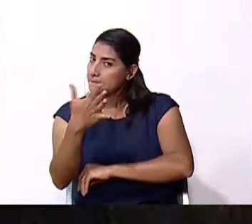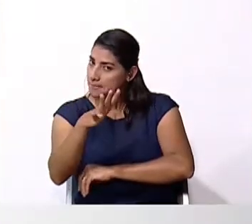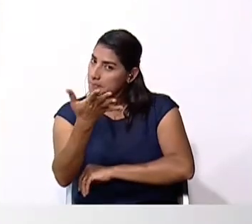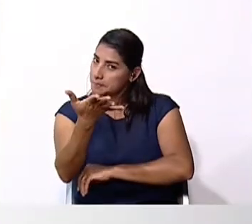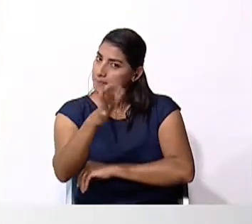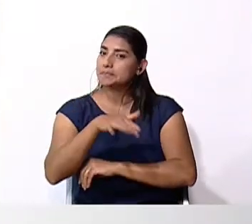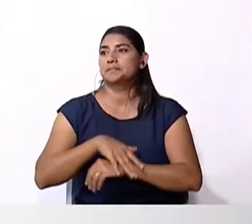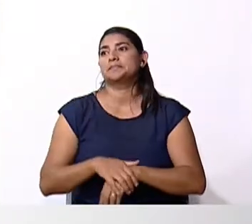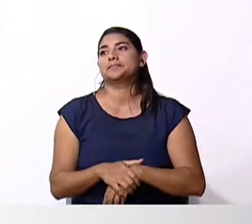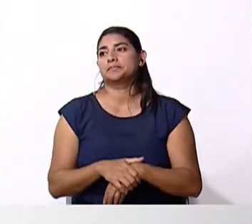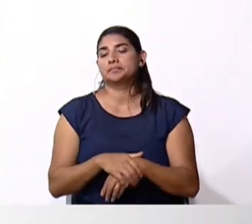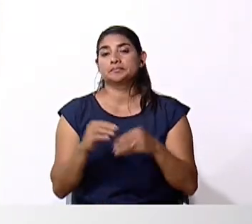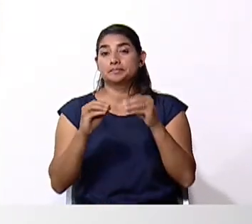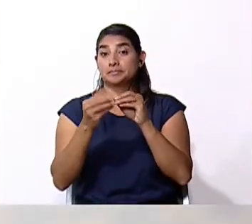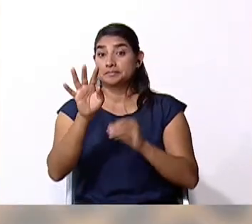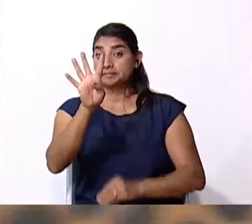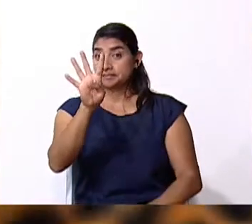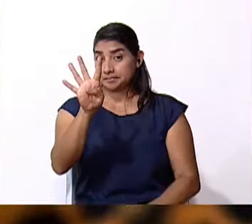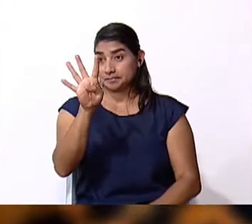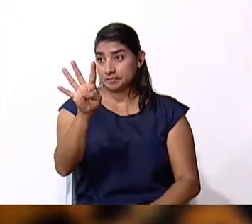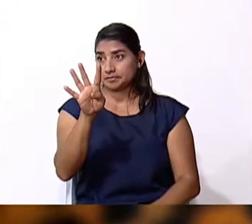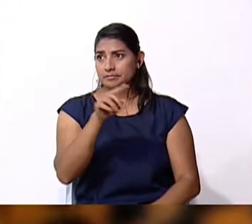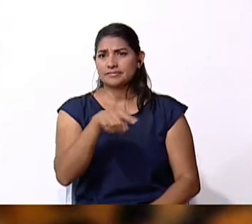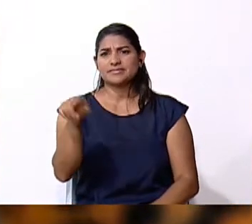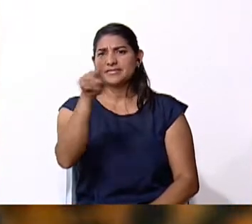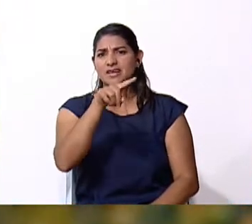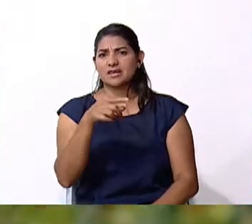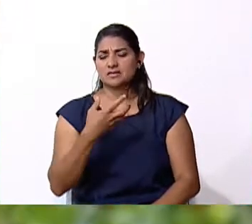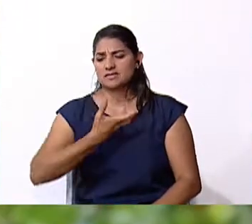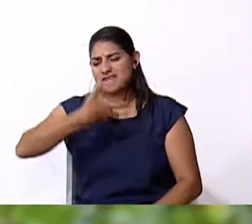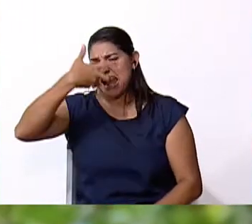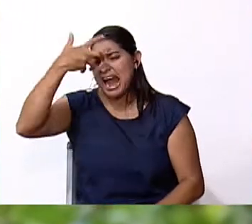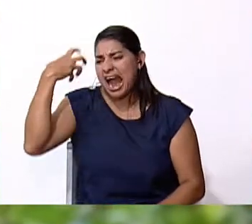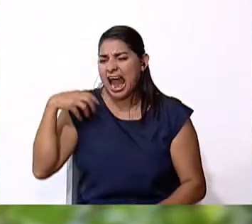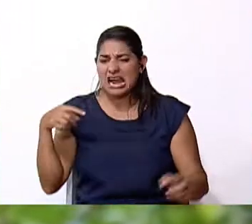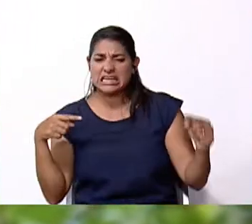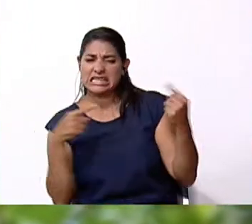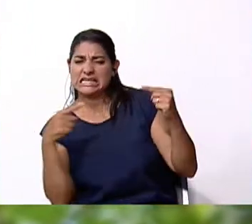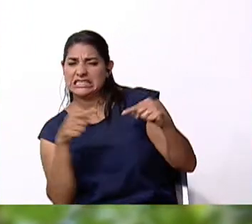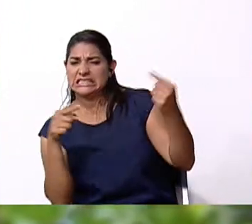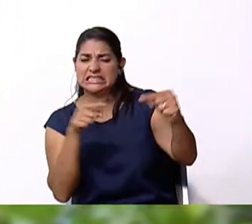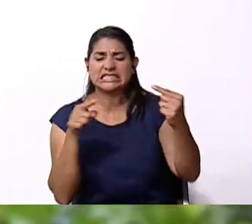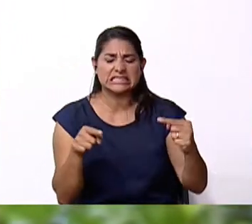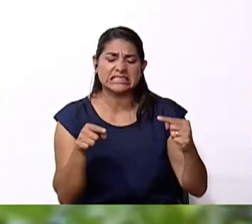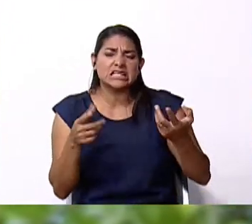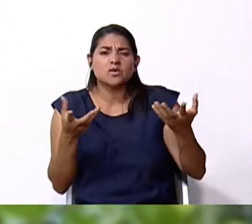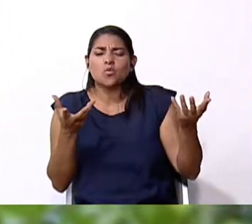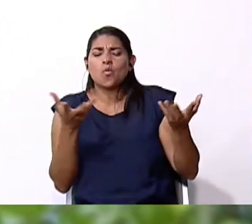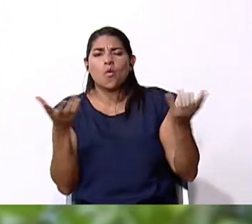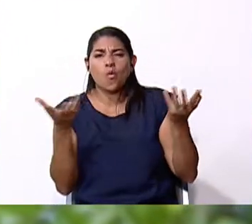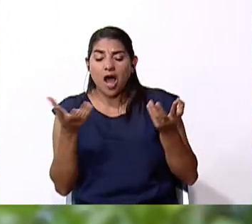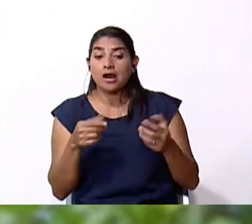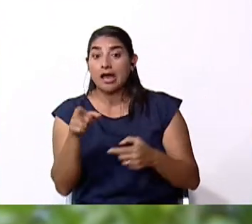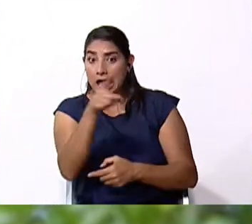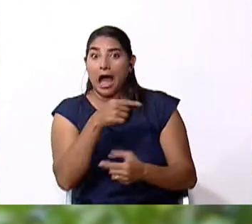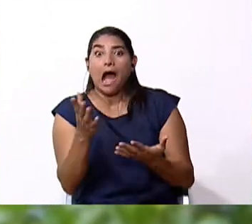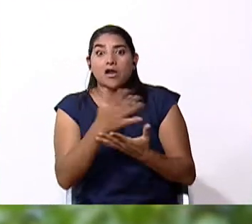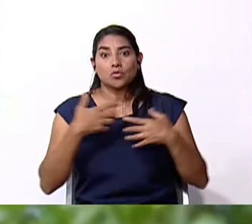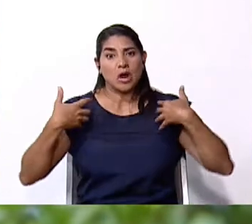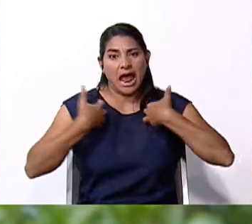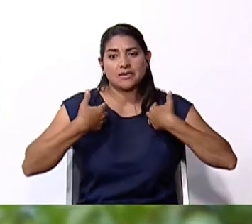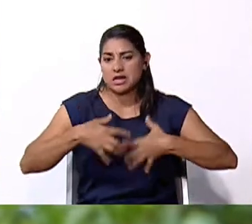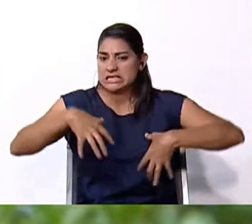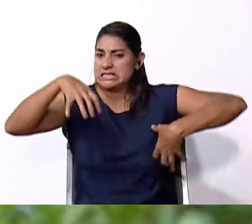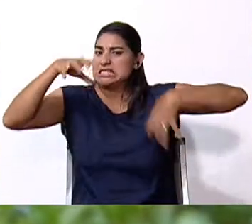aproximadamente. 4. Sus depredadores. Lo cierto es que el perezoso de 3 dedos tiene algunos